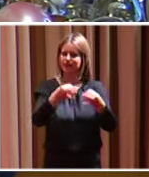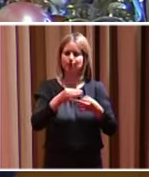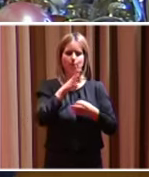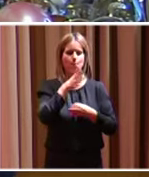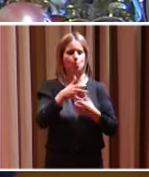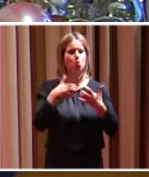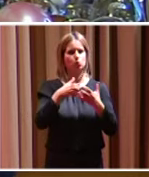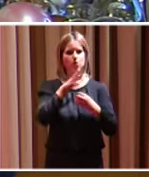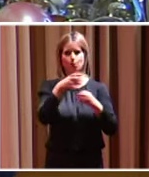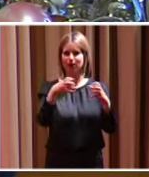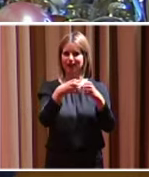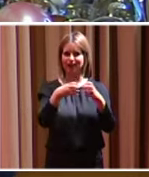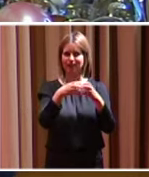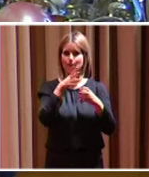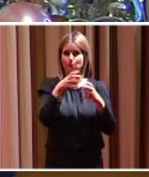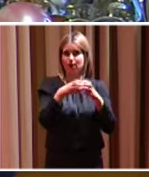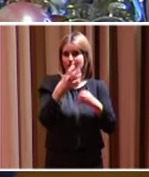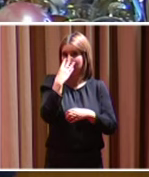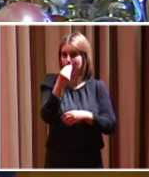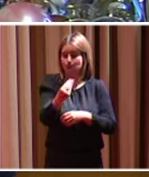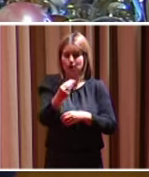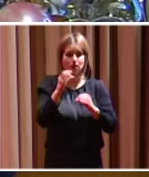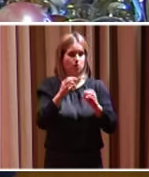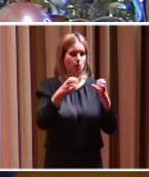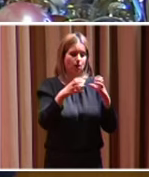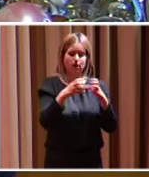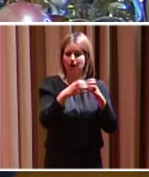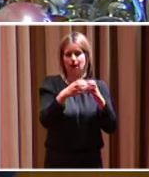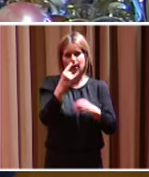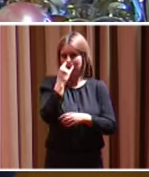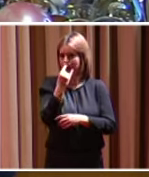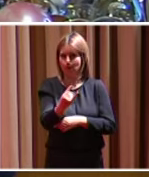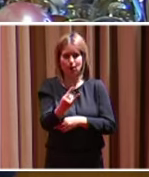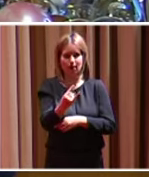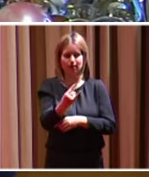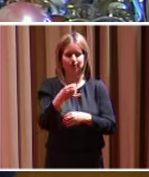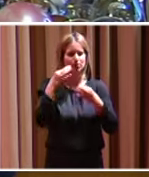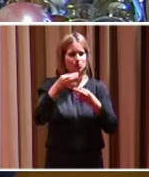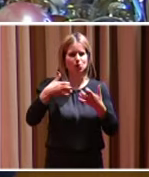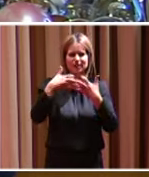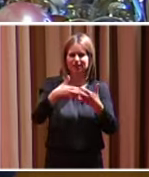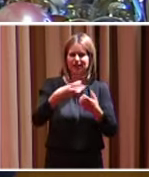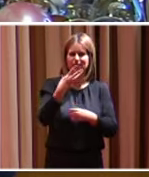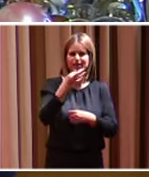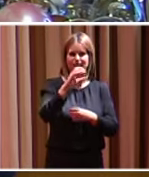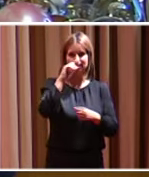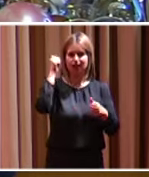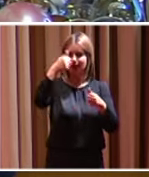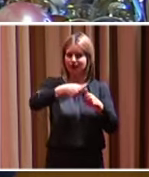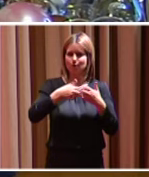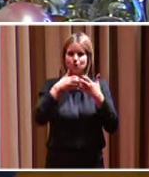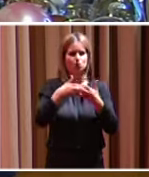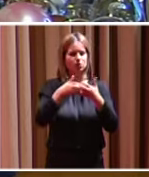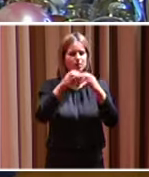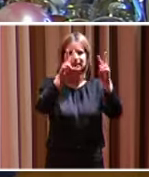Siempre Granada, porque Granada enamora, yo soy una enamorada de Granada y he luchado en 30 años por